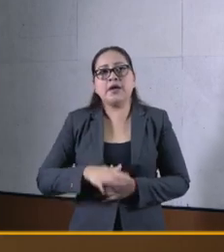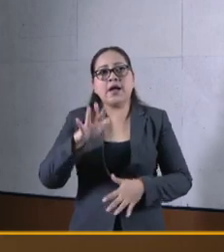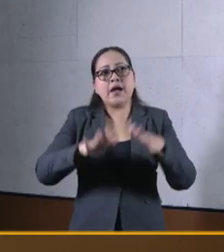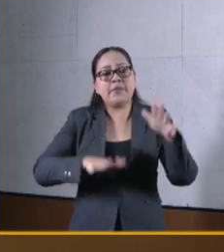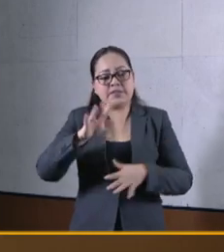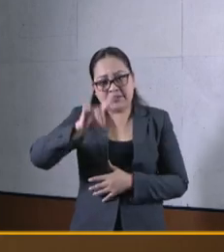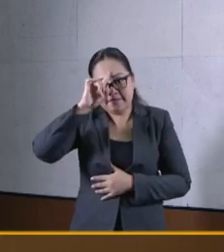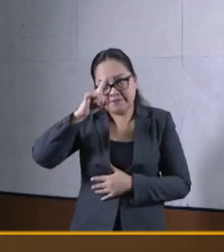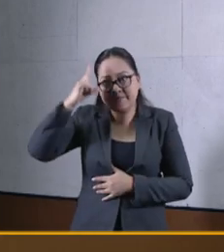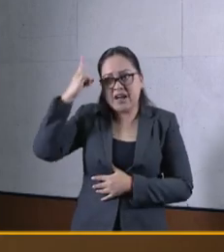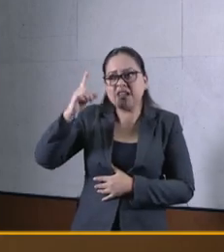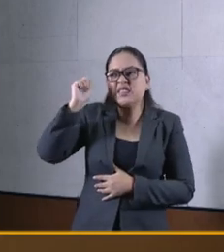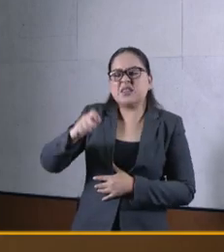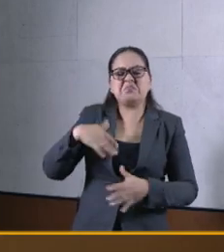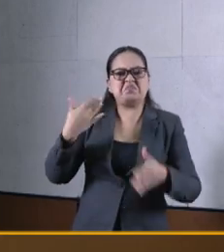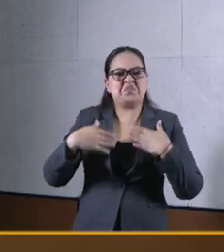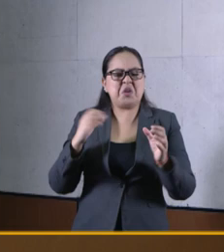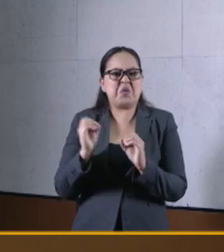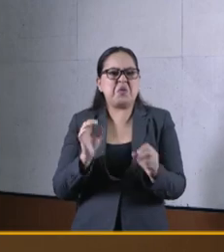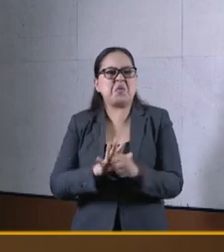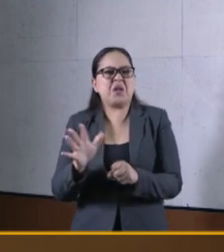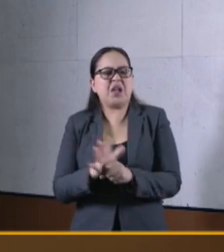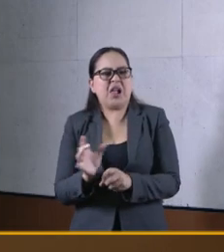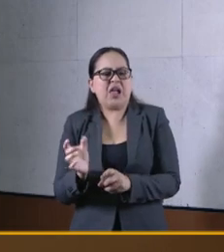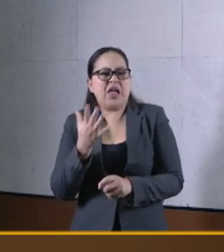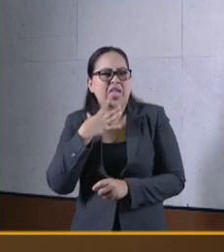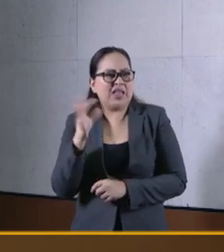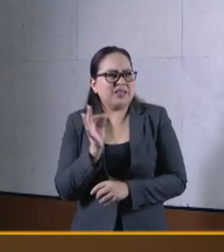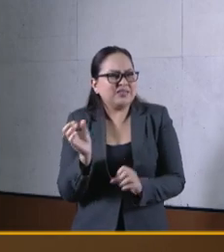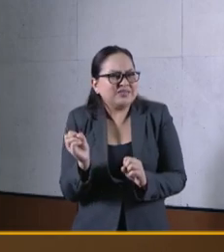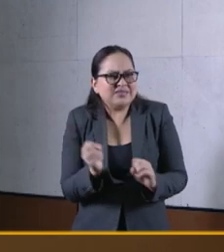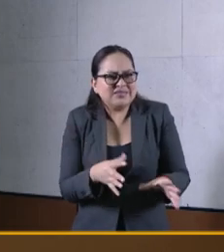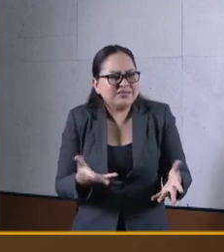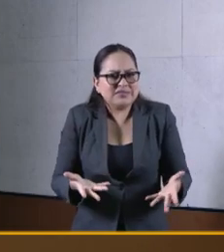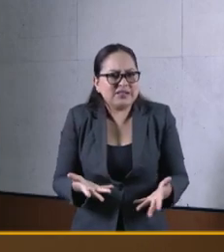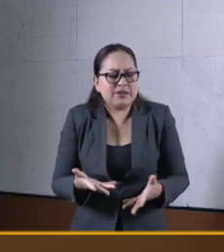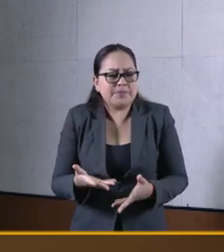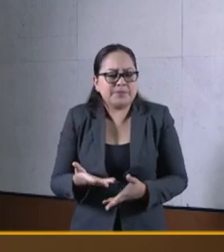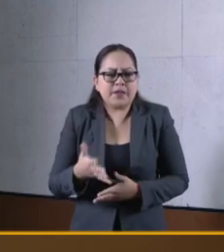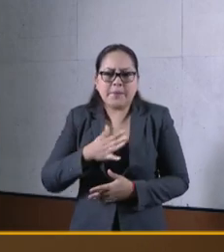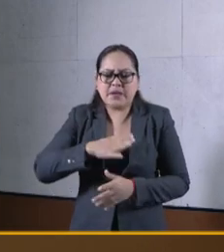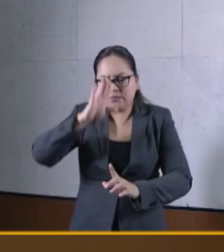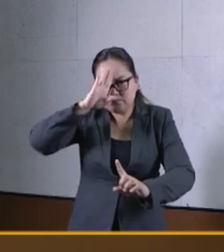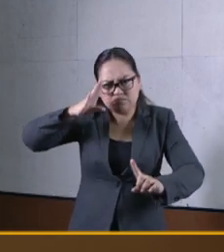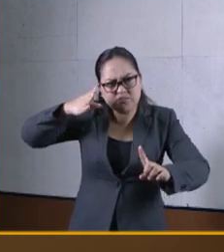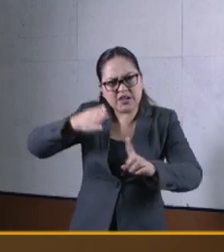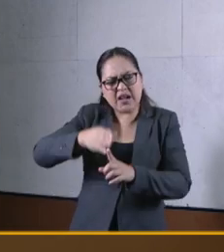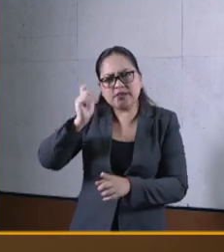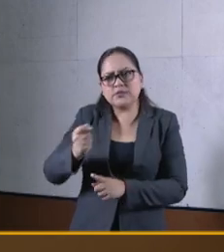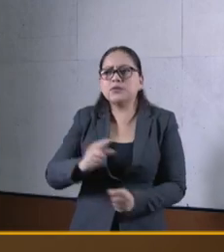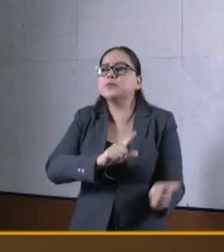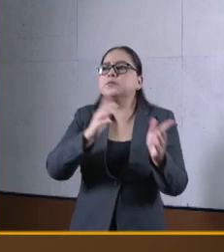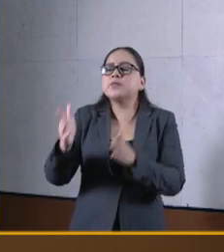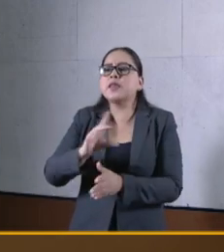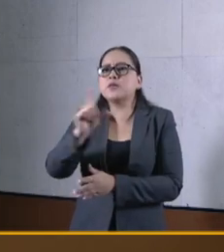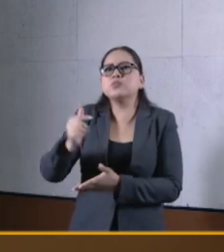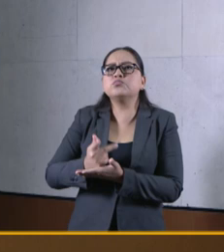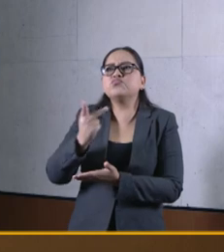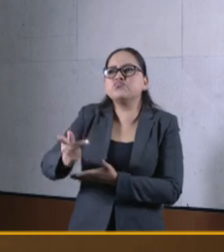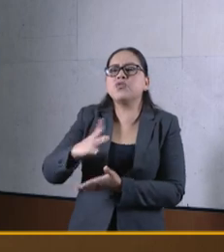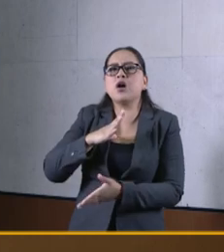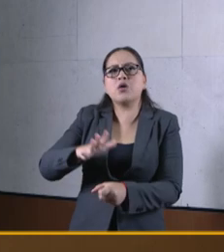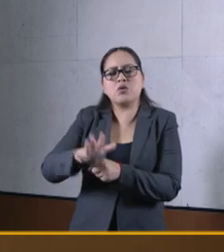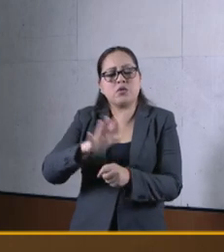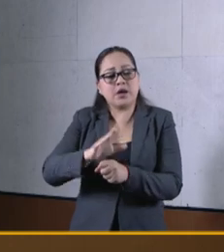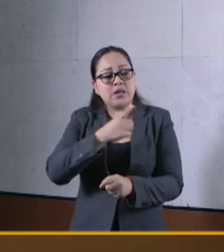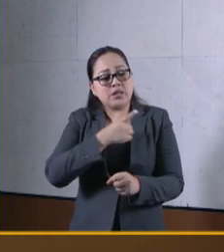fáciles son las que menos se disfrutan cada sacrificio tiene su recompensa debemos ver la vida desde una